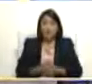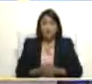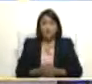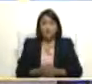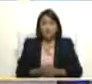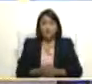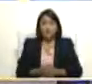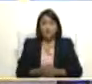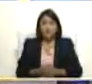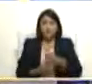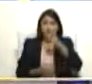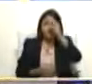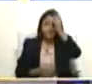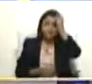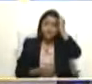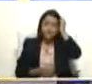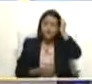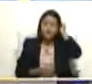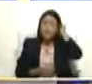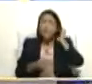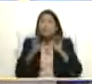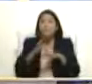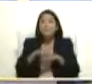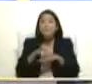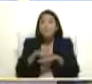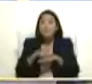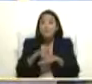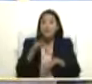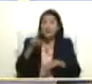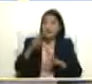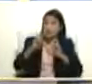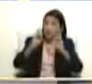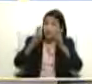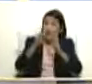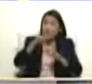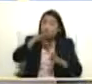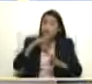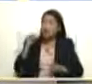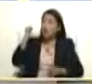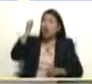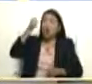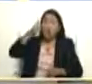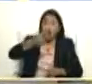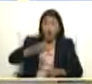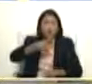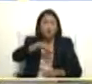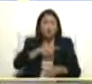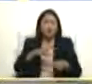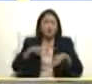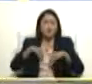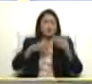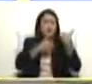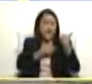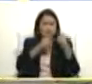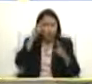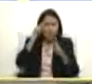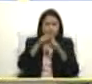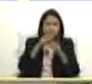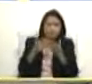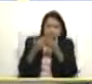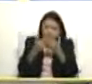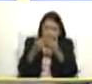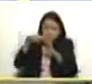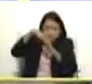El más difícil, porque era llevar temas históricos y asumimos el reto. Nos pusimos a